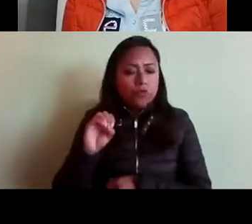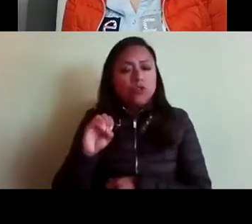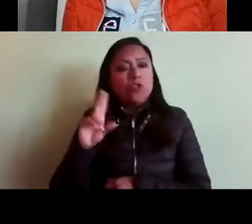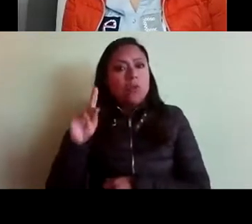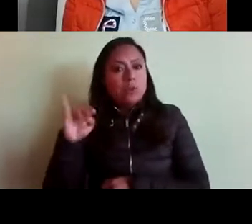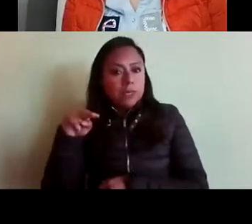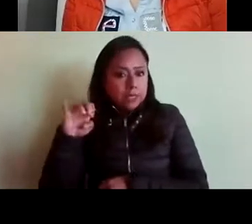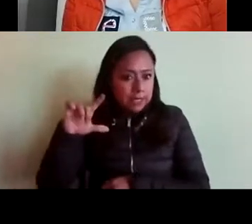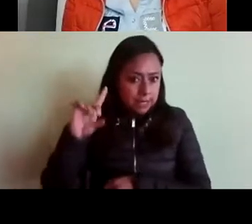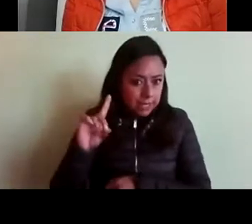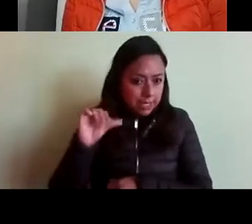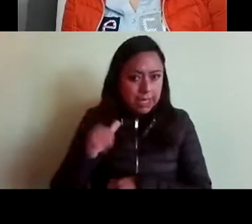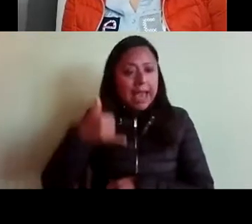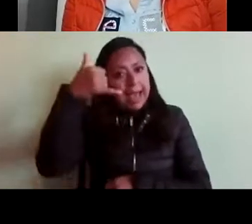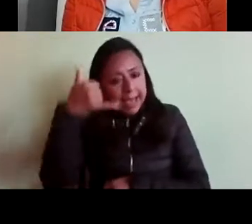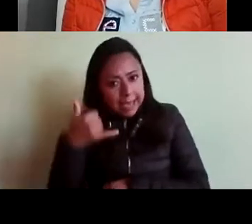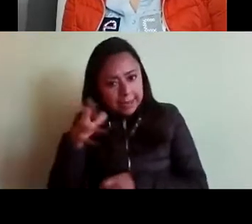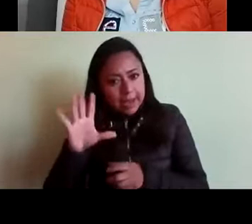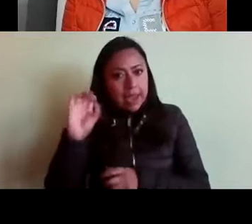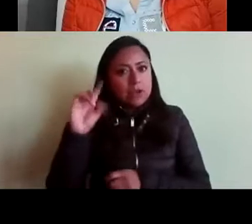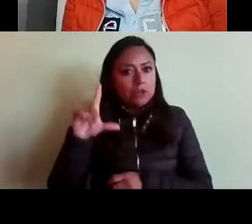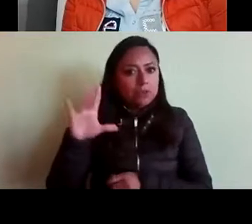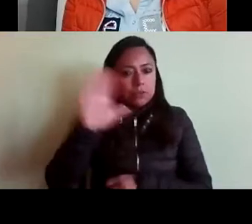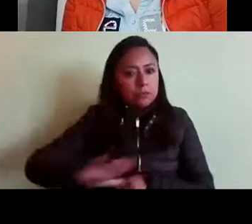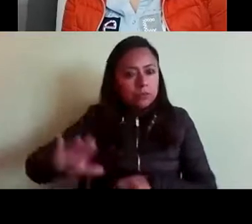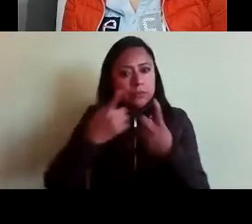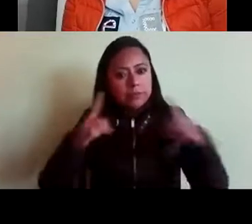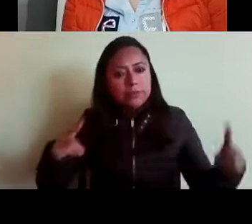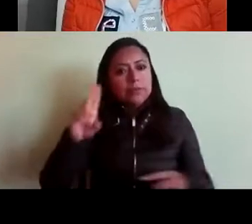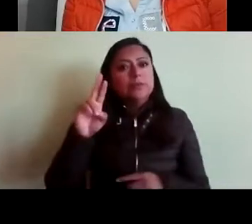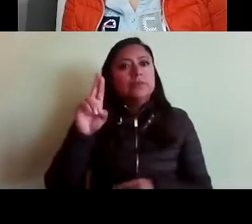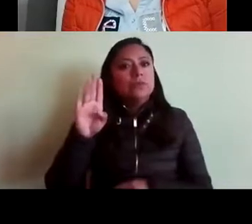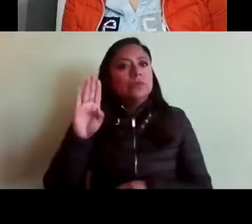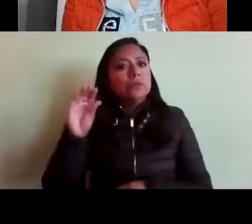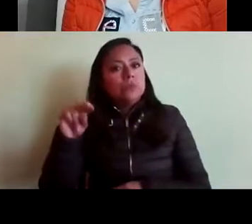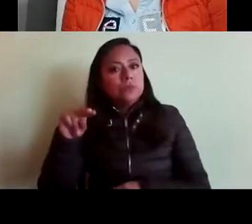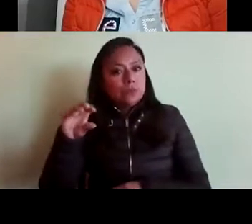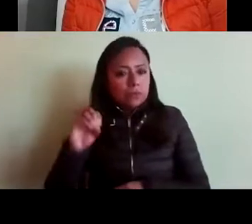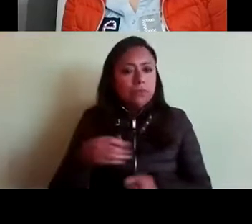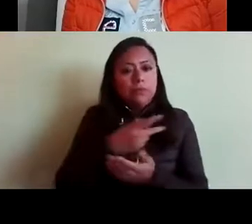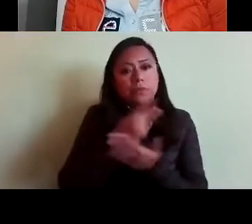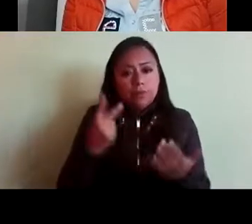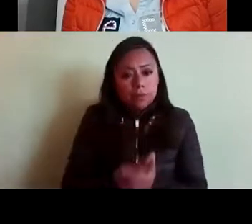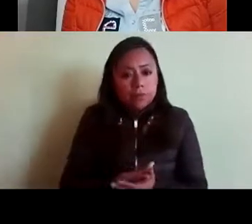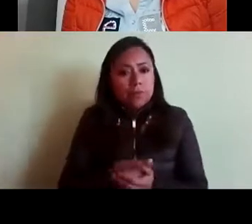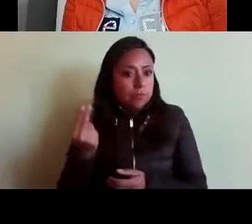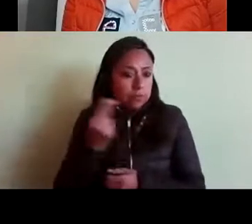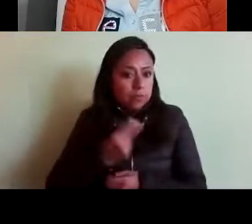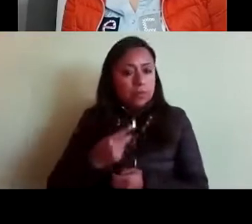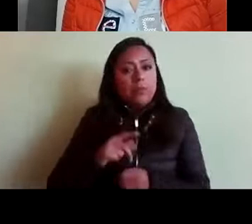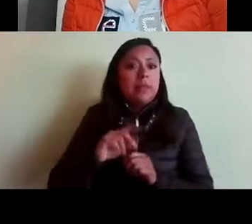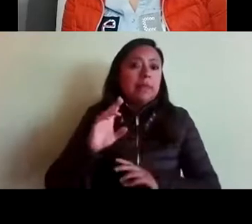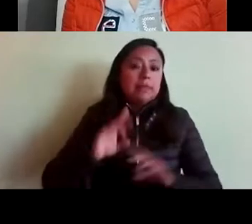el caso de que requiera mantenimiento, contemple su incorporación al programa correspondiente de acuerdo con las posibilidades presupuestarias de la